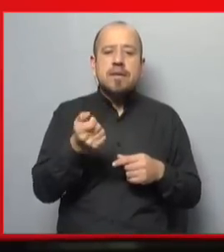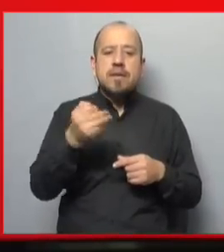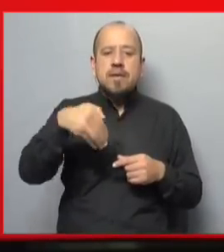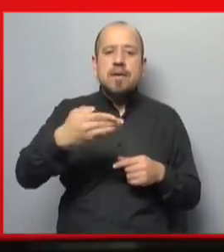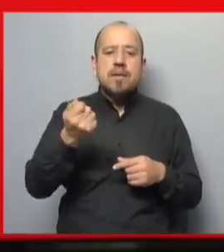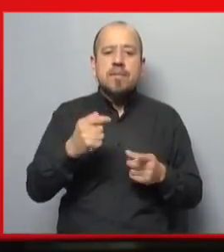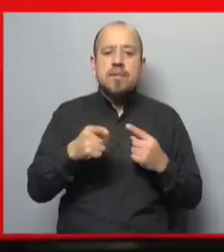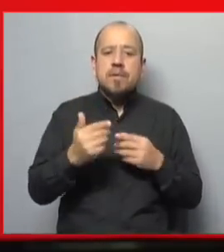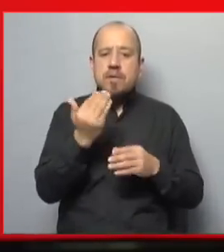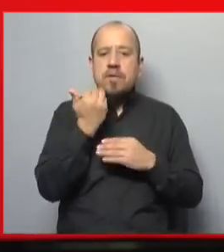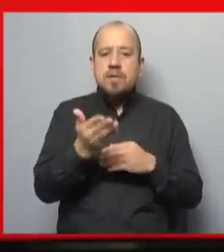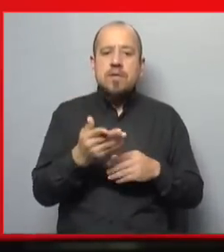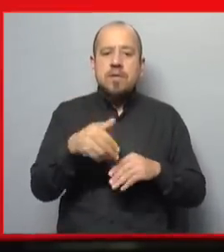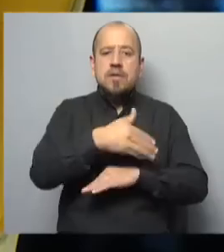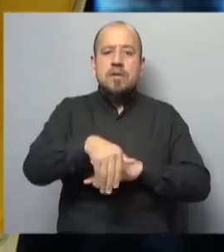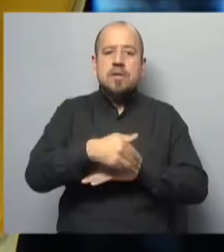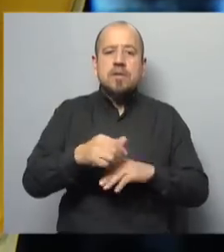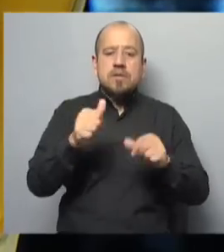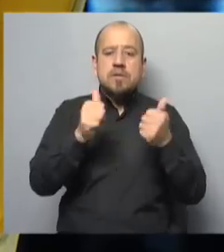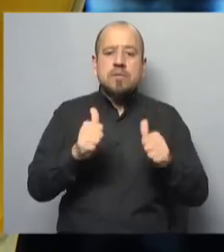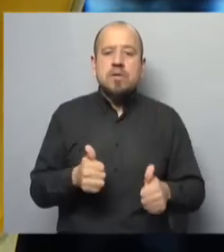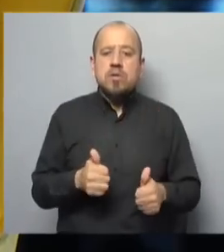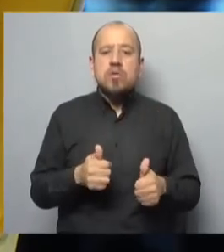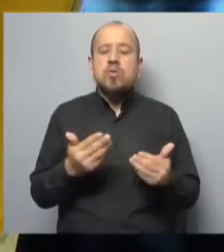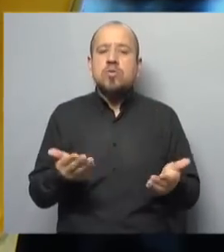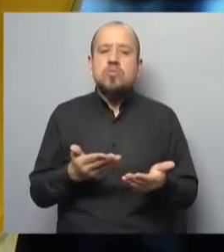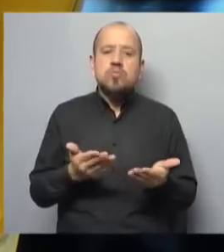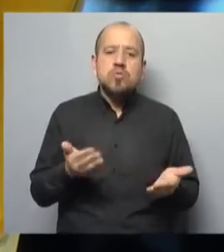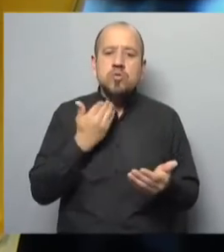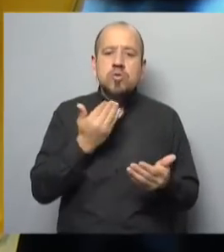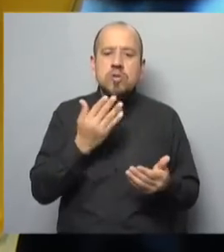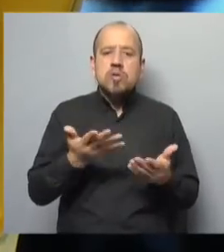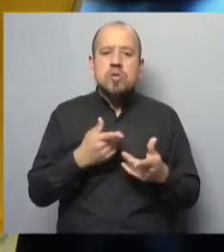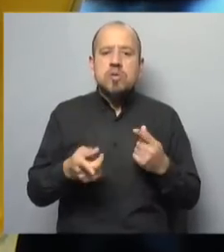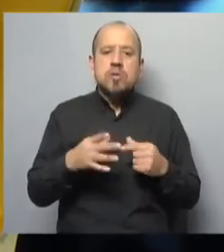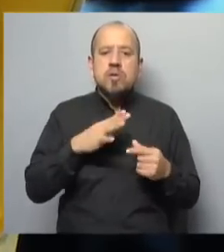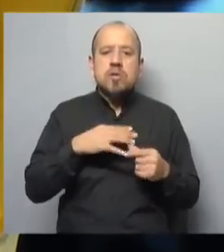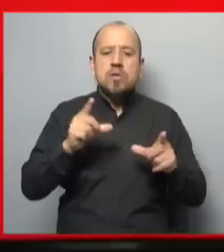enfrenta en la calle maldonado que tuvo como en